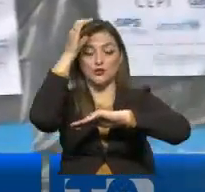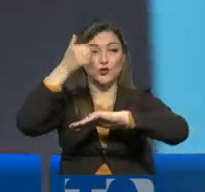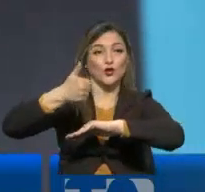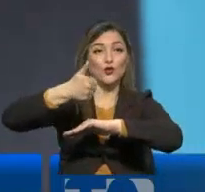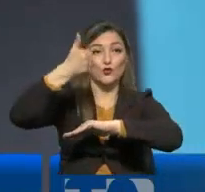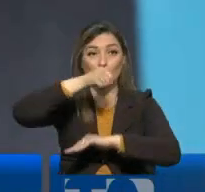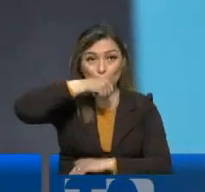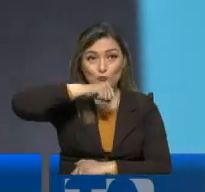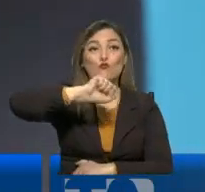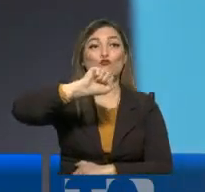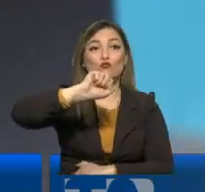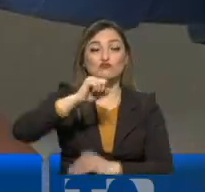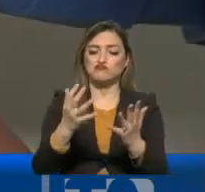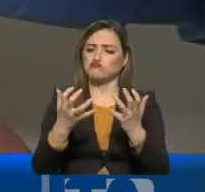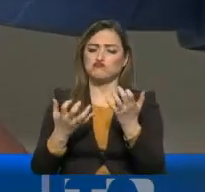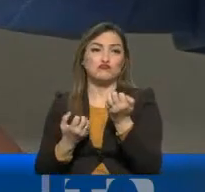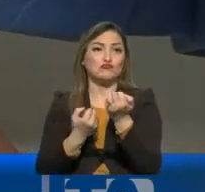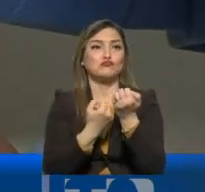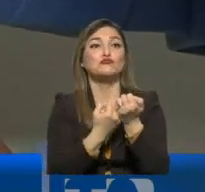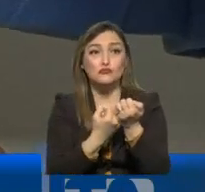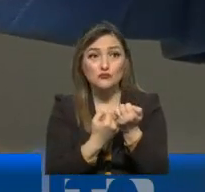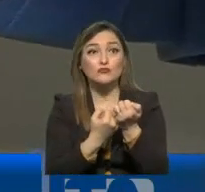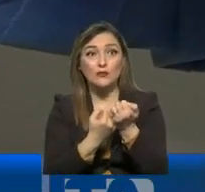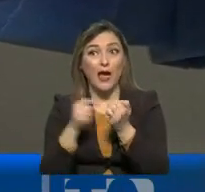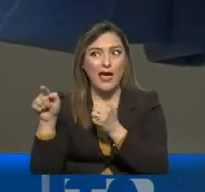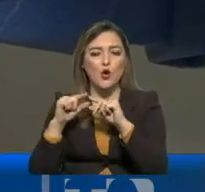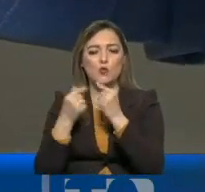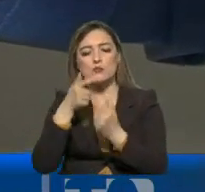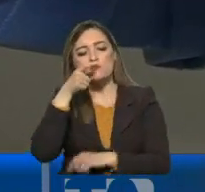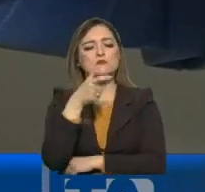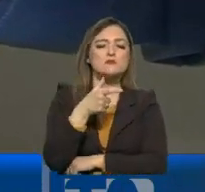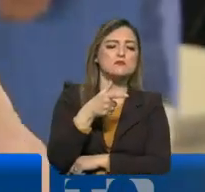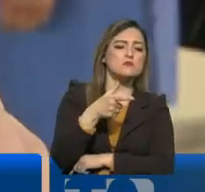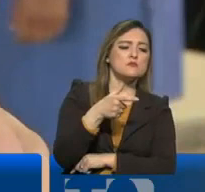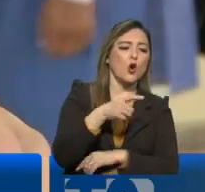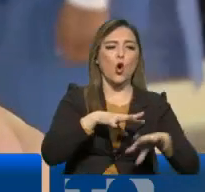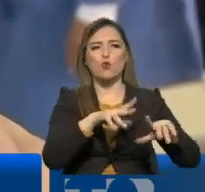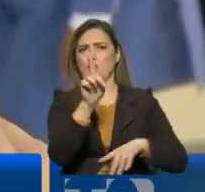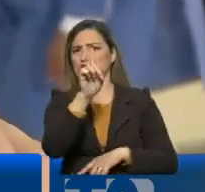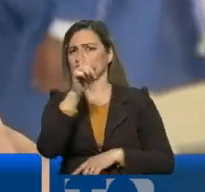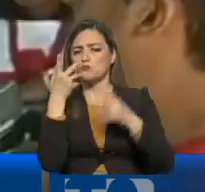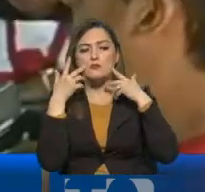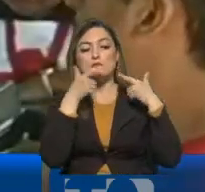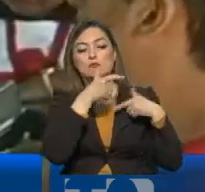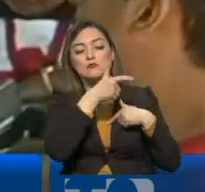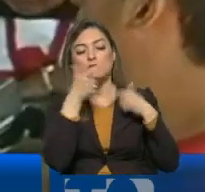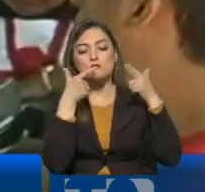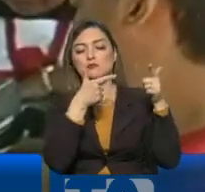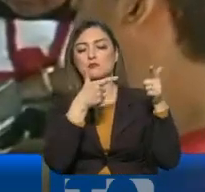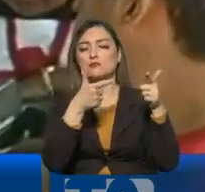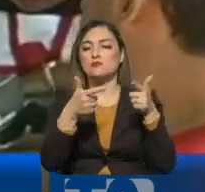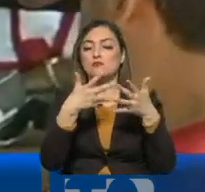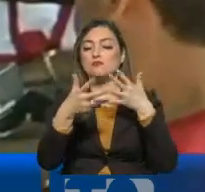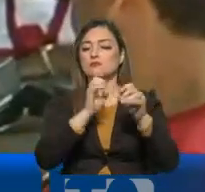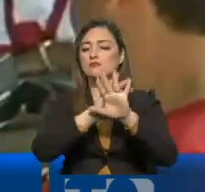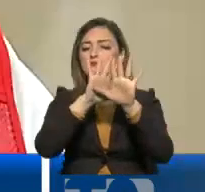iniciativa. Desde ahí se realizará una veeduría que garantice el uso transparente de los recursos. La Cruz Roja, por su parte, pone a